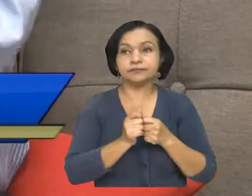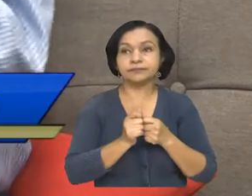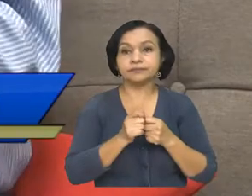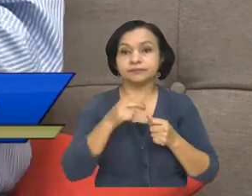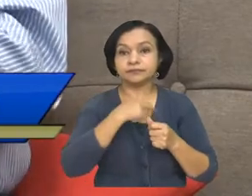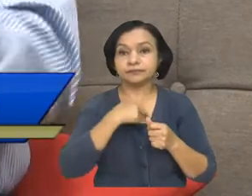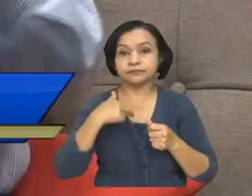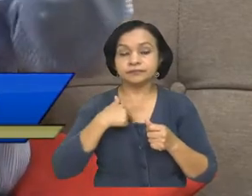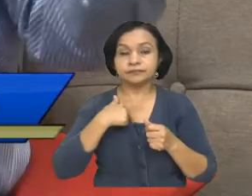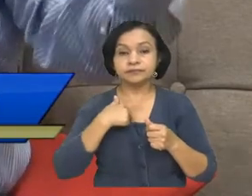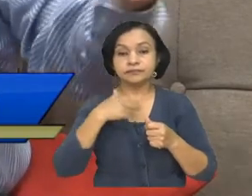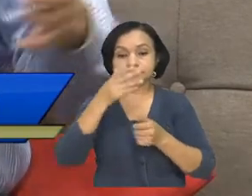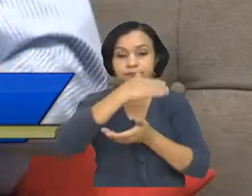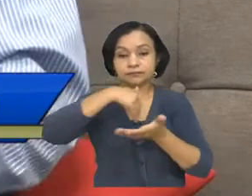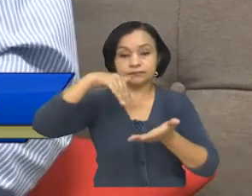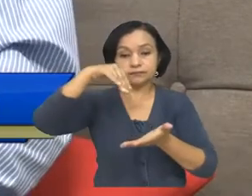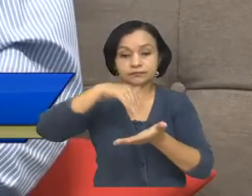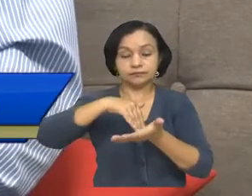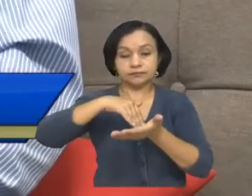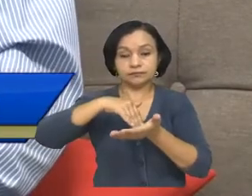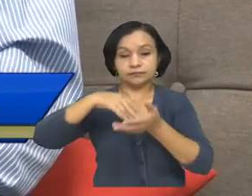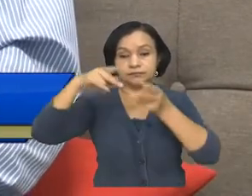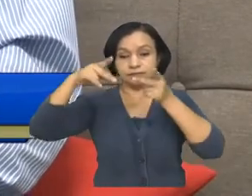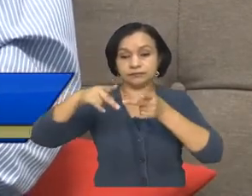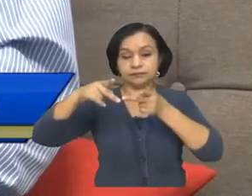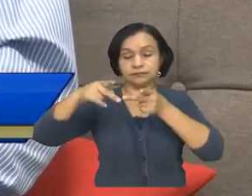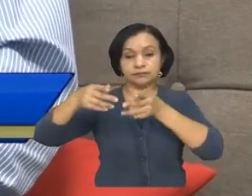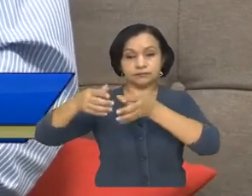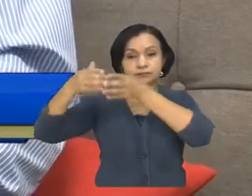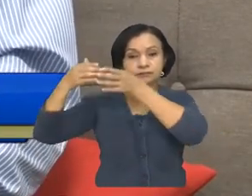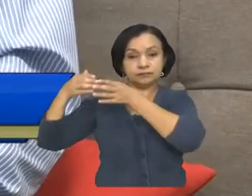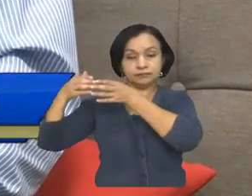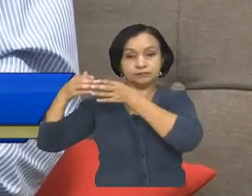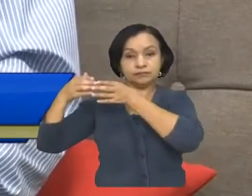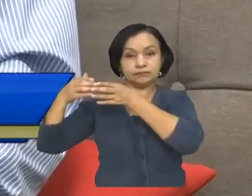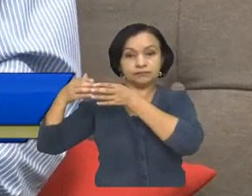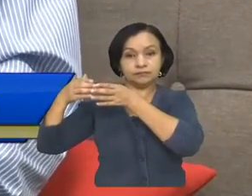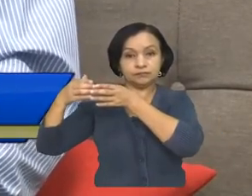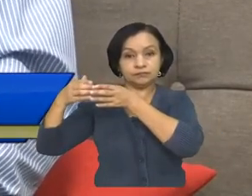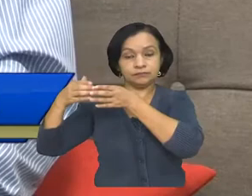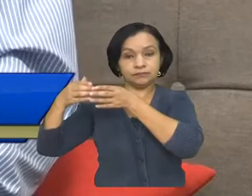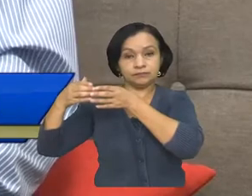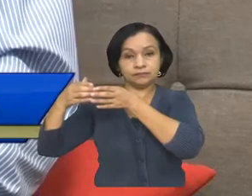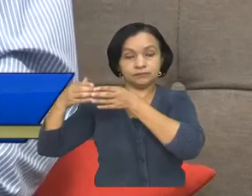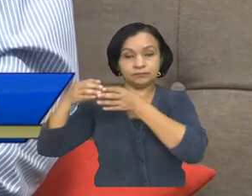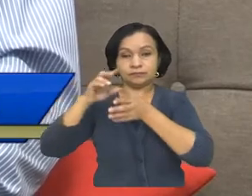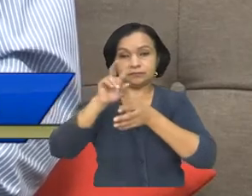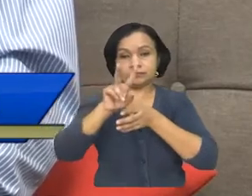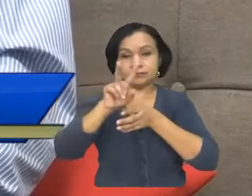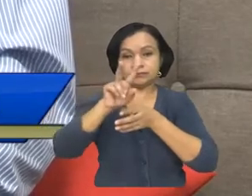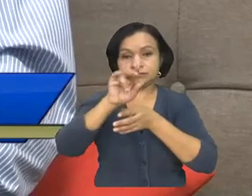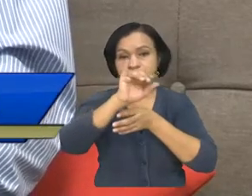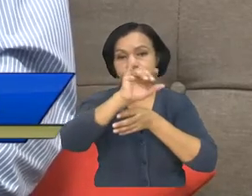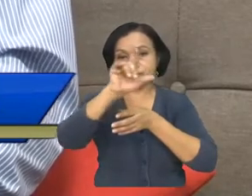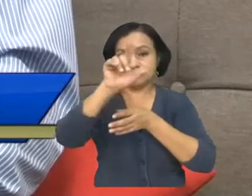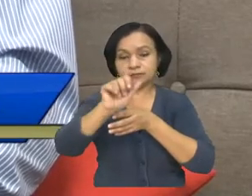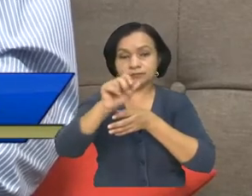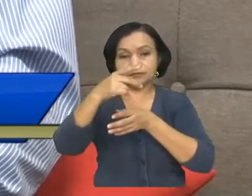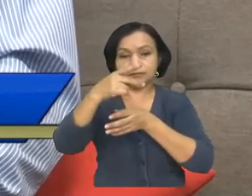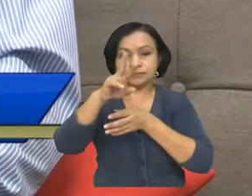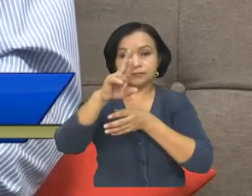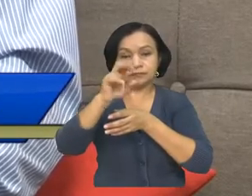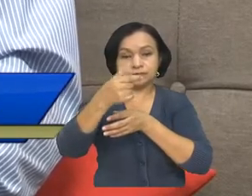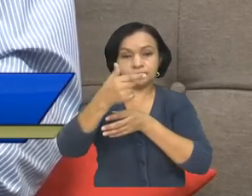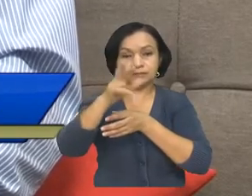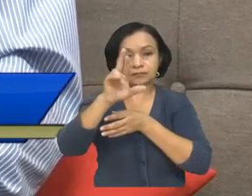la vanguardia, el centro y la retaguardia. Uh-huh. Y volvimos a pasar justamente por Villa Progreso, o sea, por la misma, el barrio